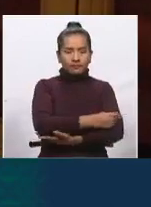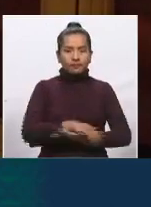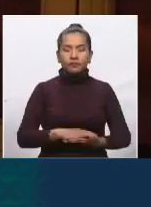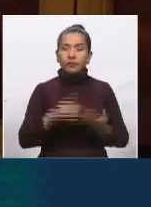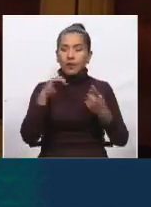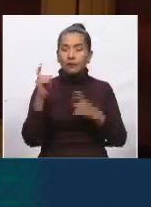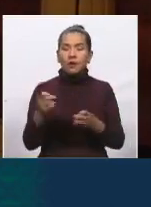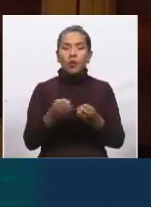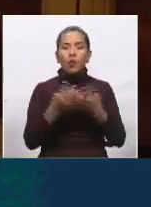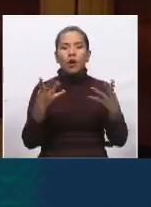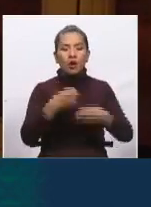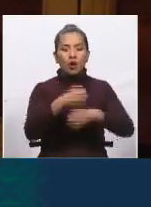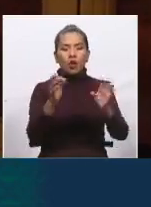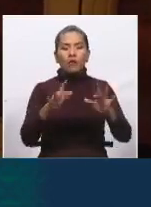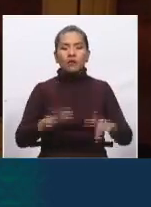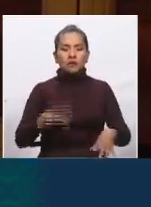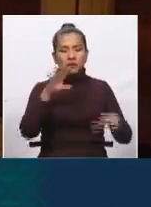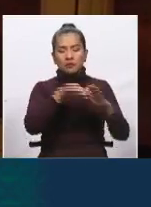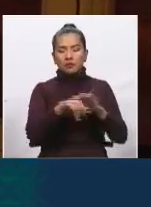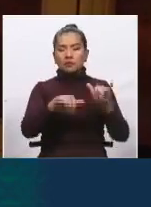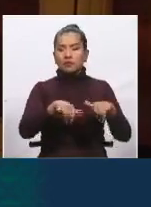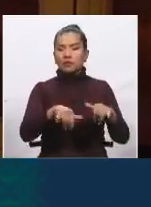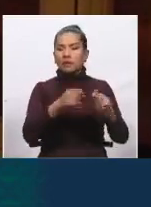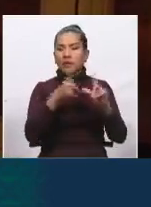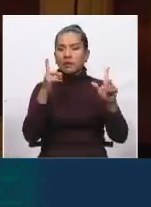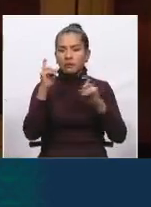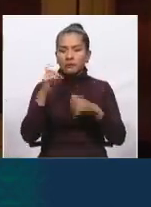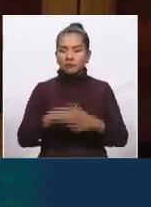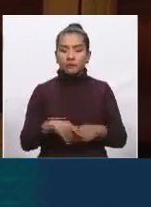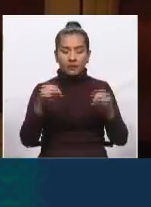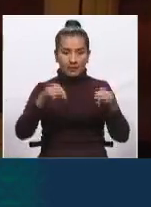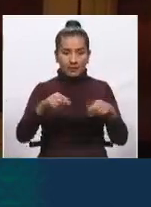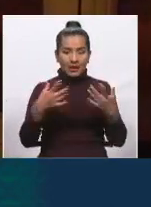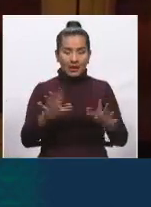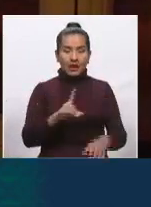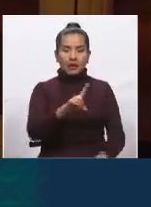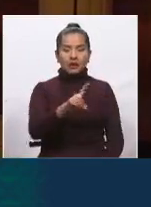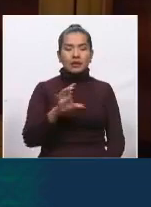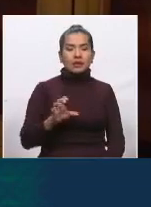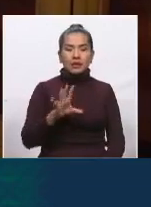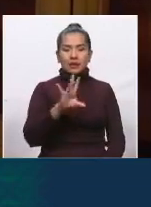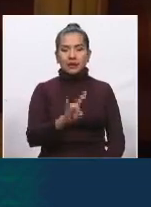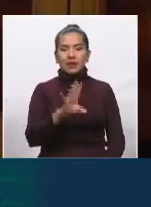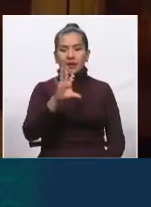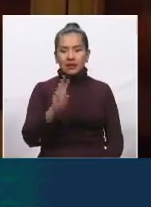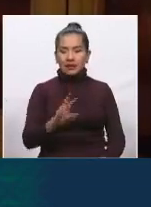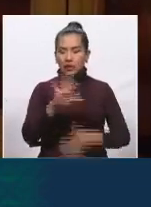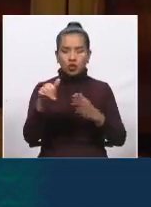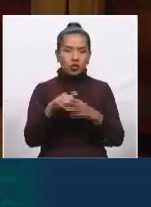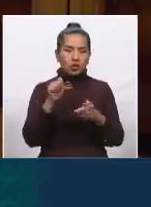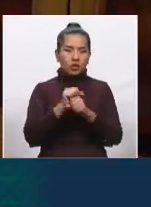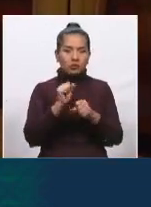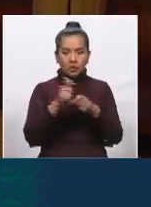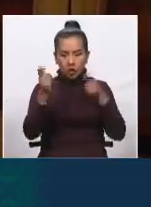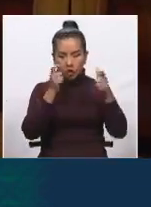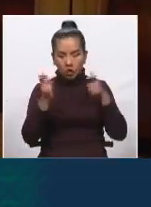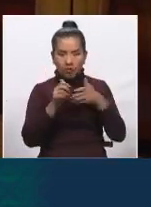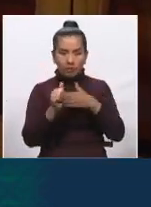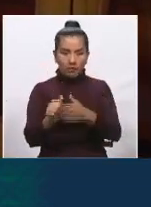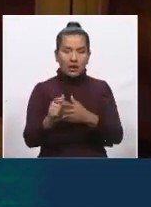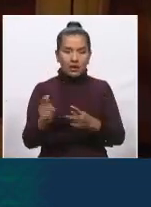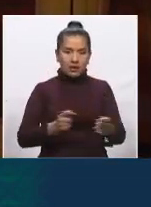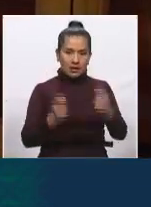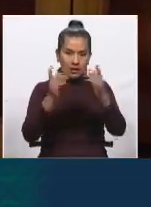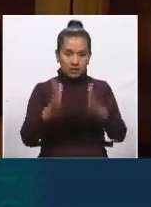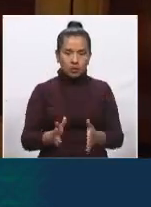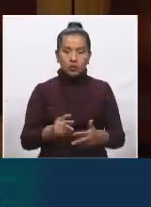o oficinas tenemos en esta terminal? En esta terminal trabajan 176 operadores de transporte, que están divididos en los